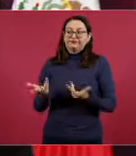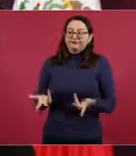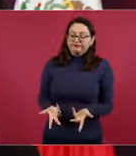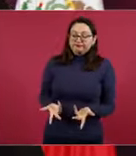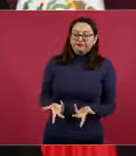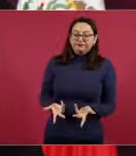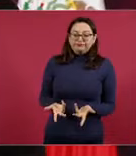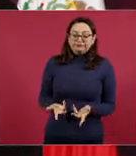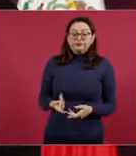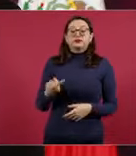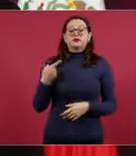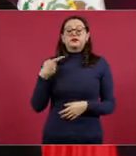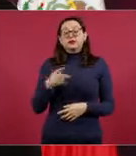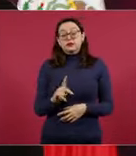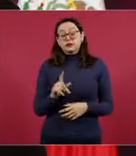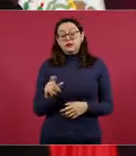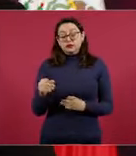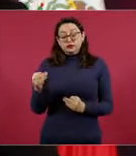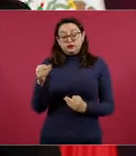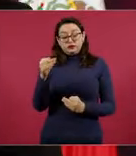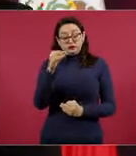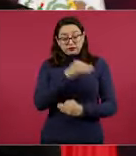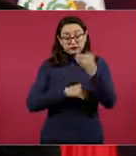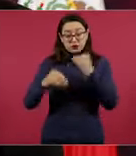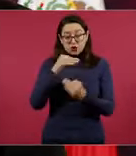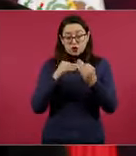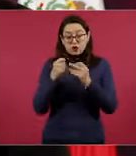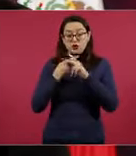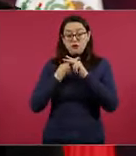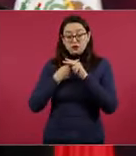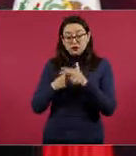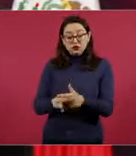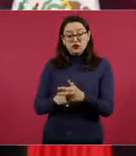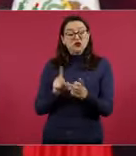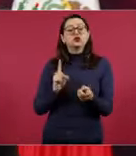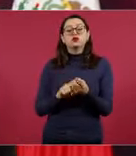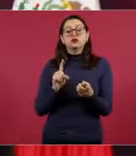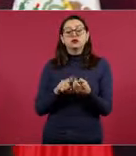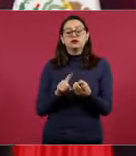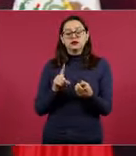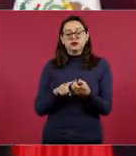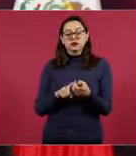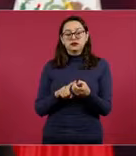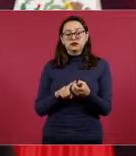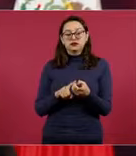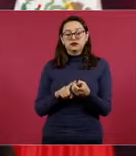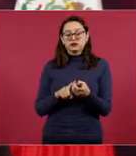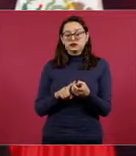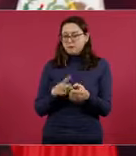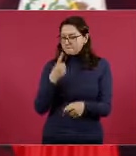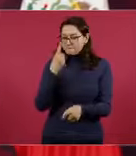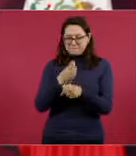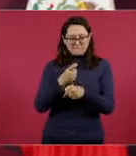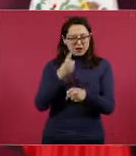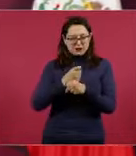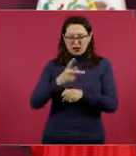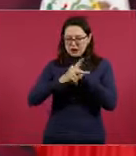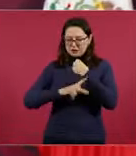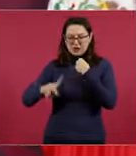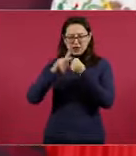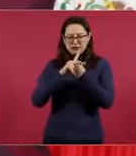Pero el origen, si se hace el análisis esto para los jóvenes, el primer país donde se